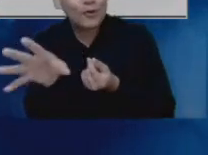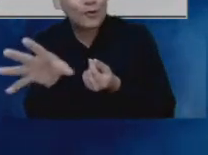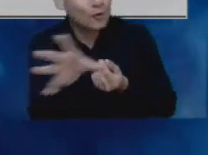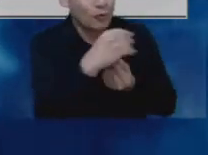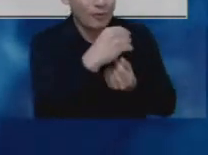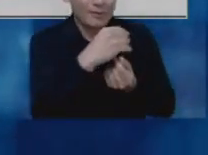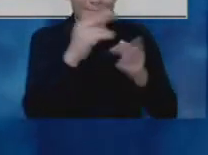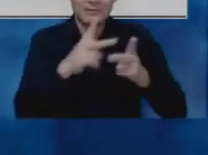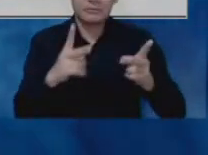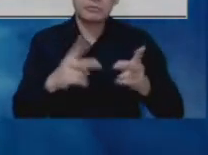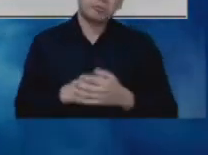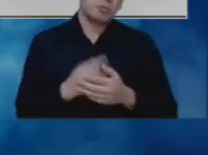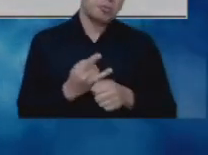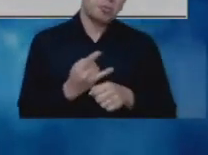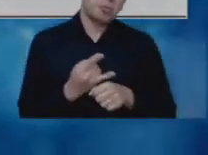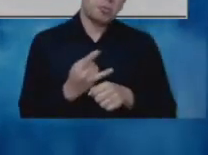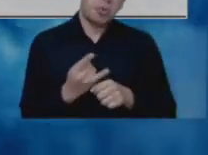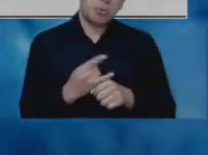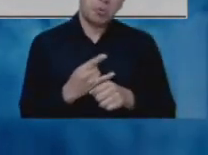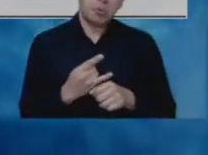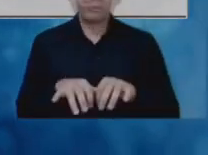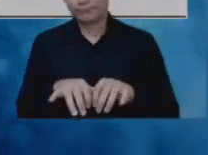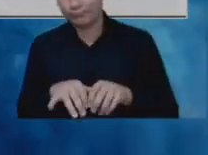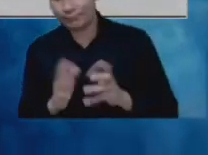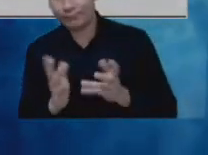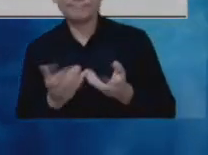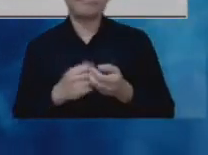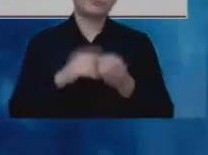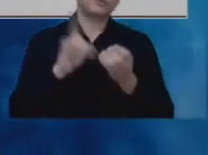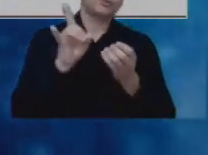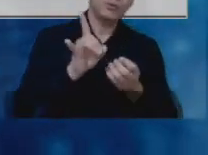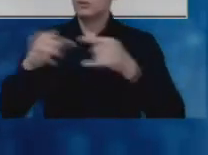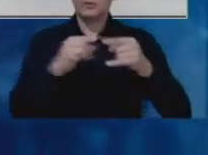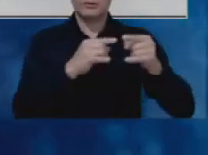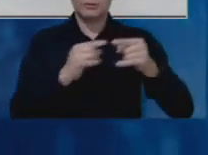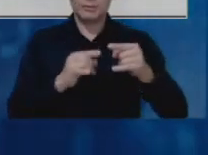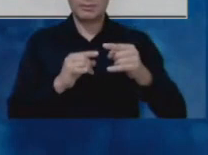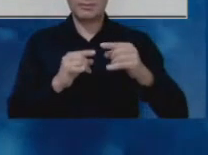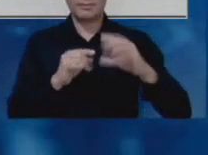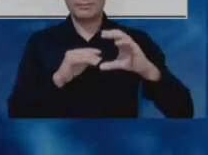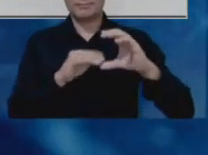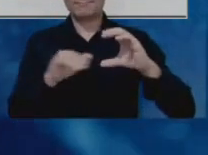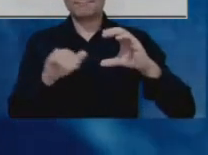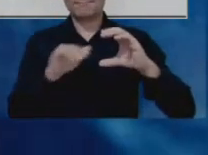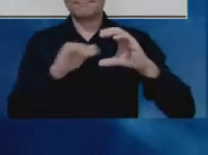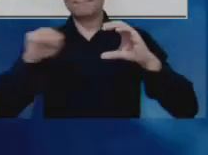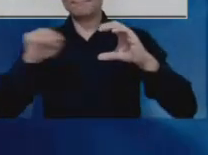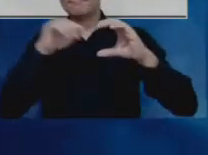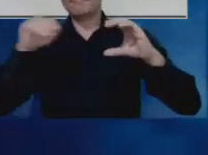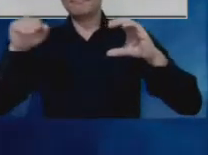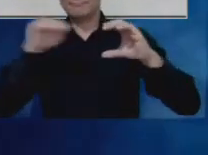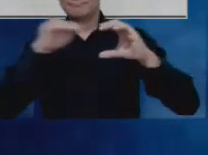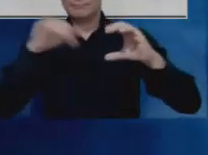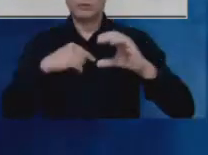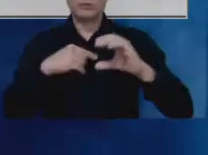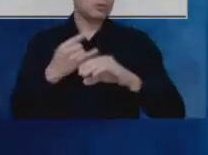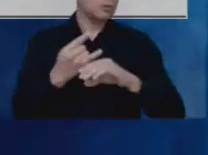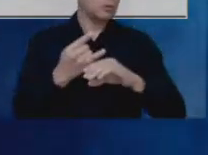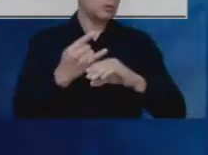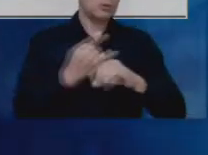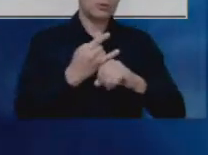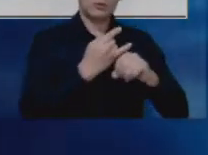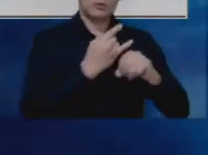de las frecuencias al mismo tiempo haciéndolos resilientes a los ataques de la interferencia.